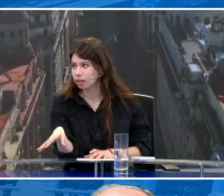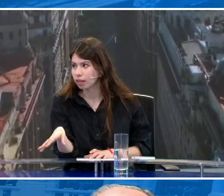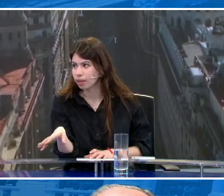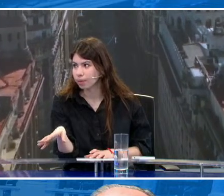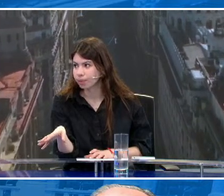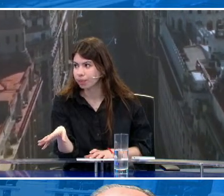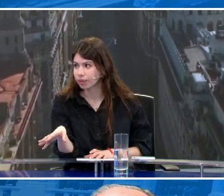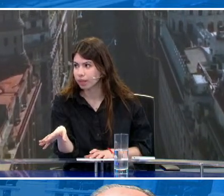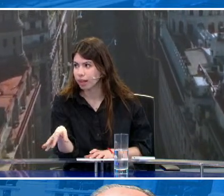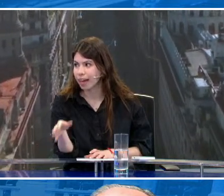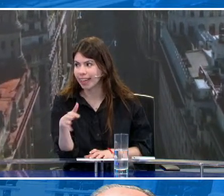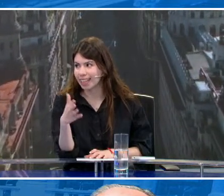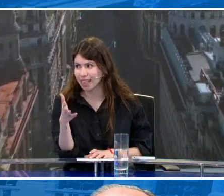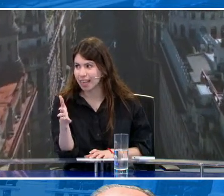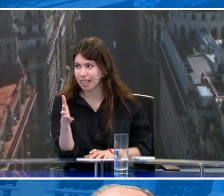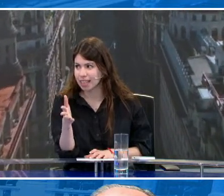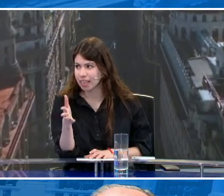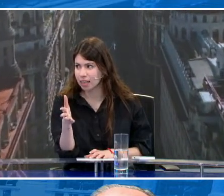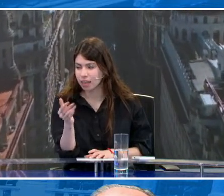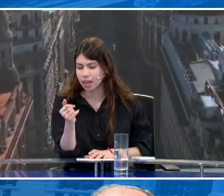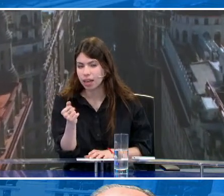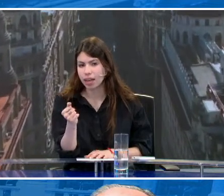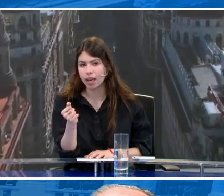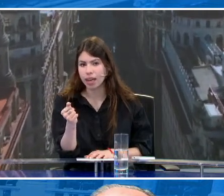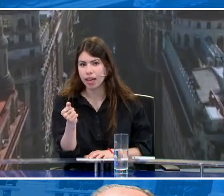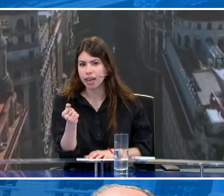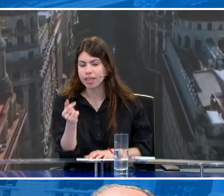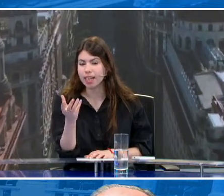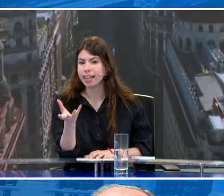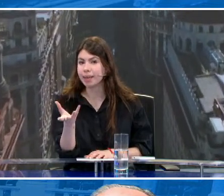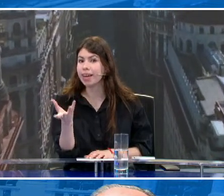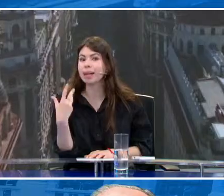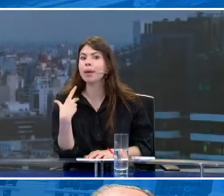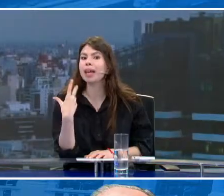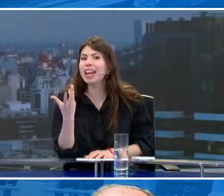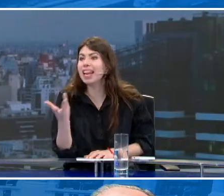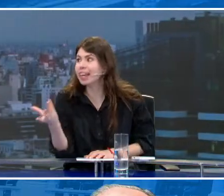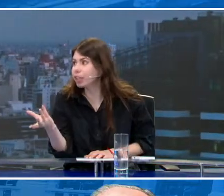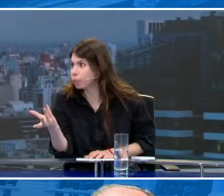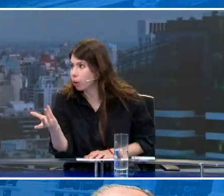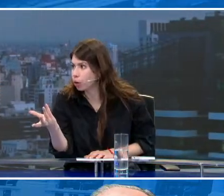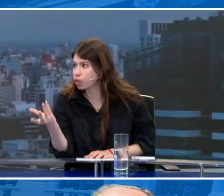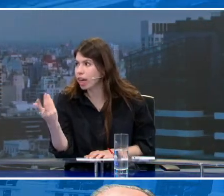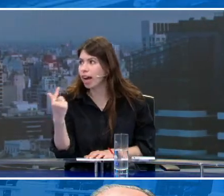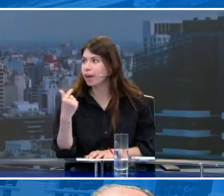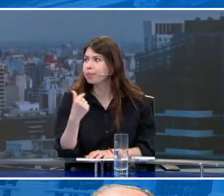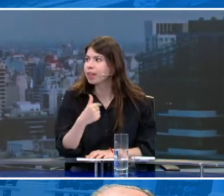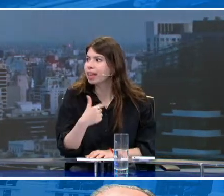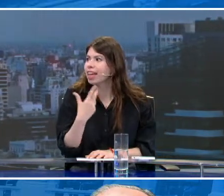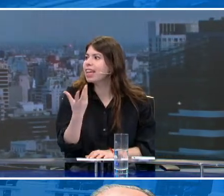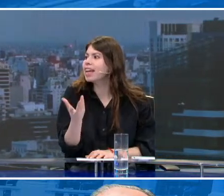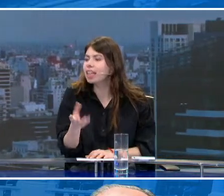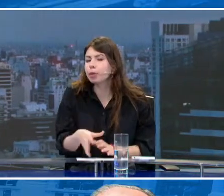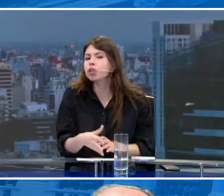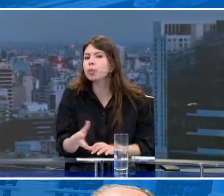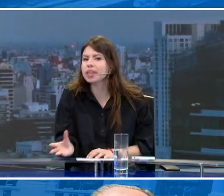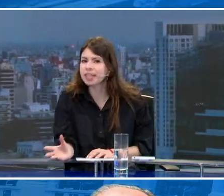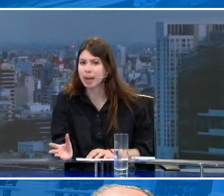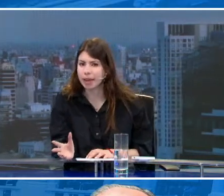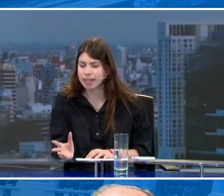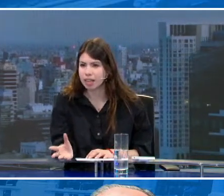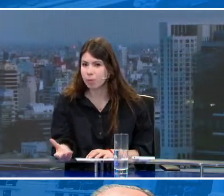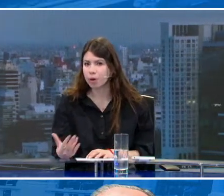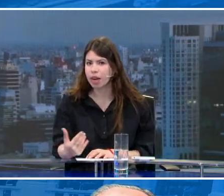Sí, vos me decías que era exactamente. Hasta que se rechacen... Claro. Pero era legítimo. No se podía seguir avanzando. Era legítimo, no se podía